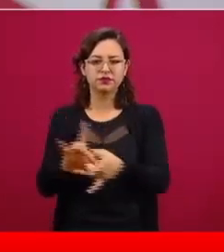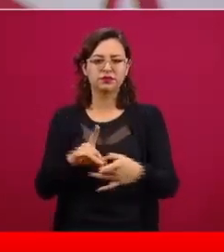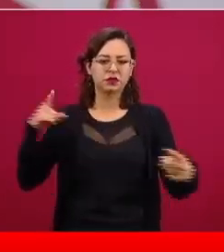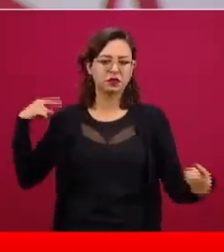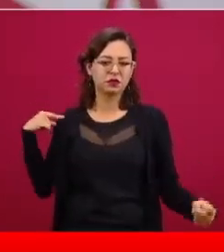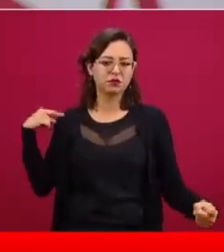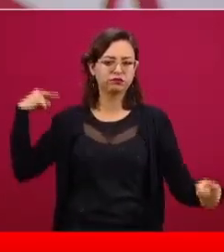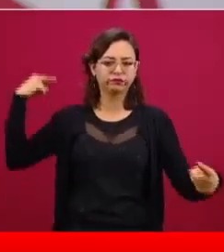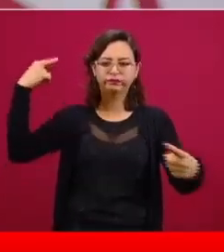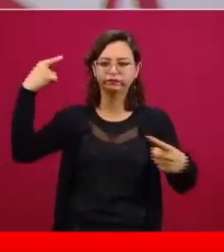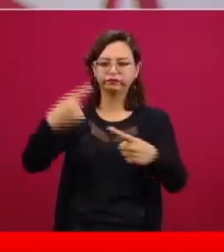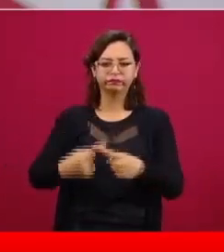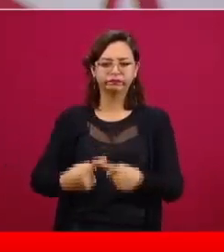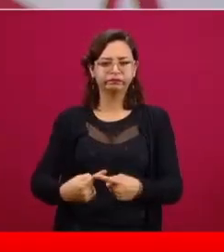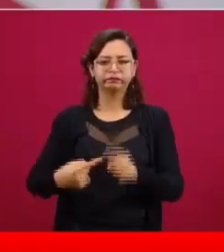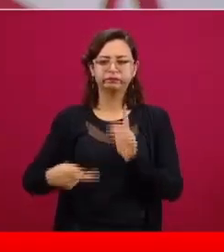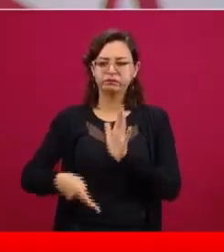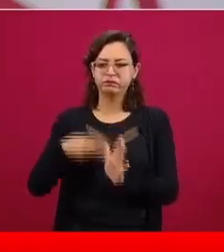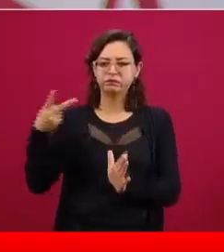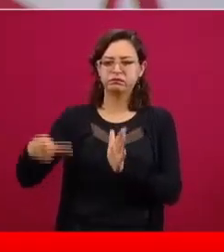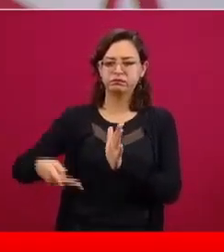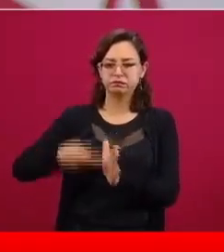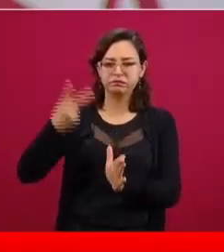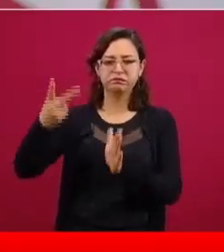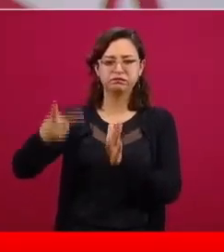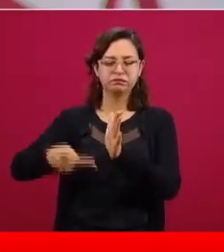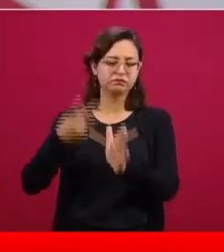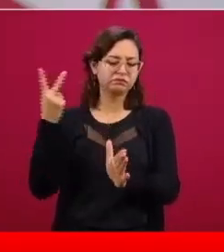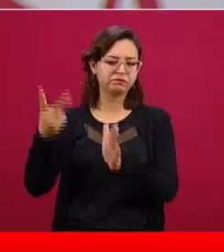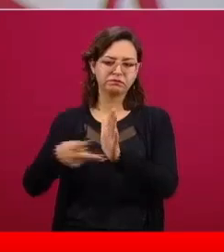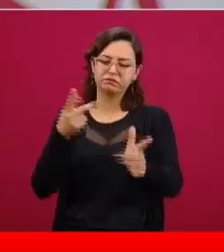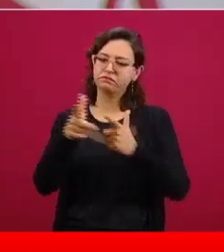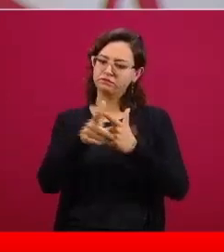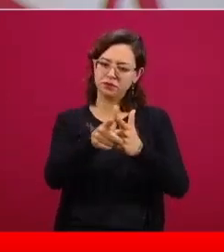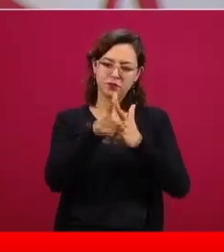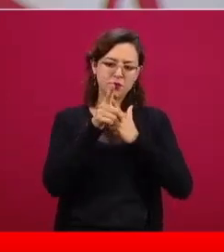venido expresándose en este tiempo,